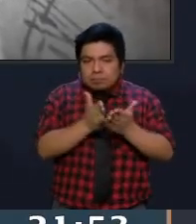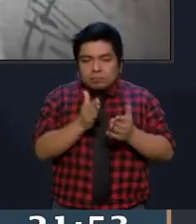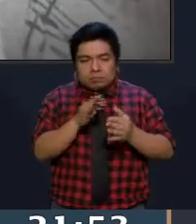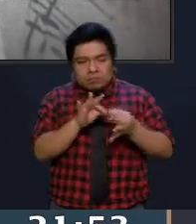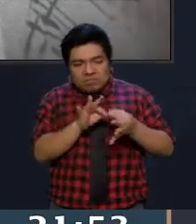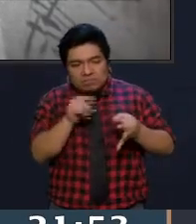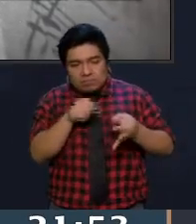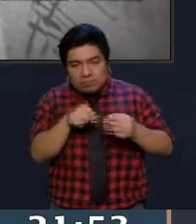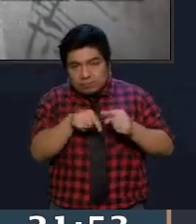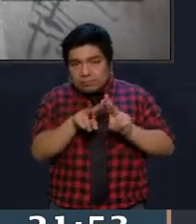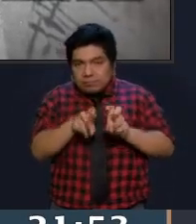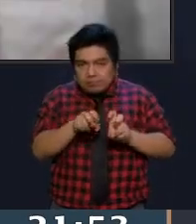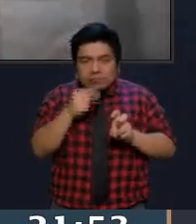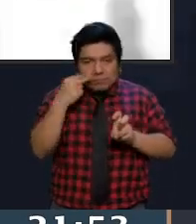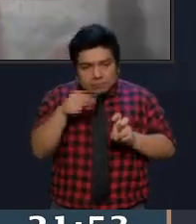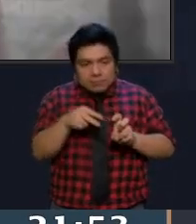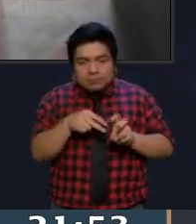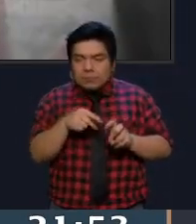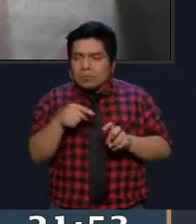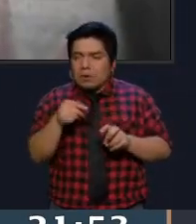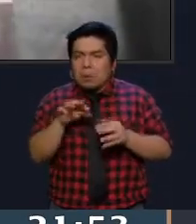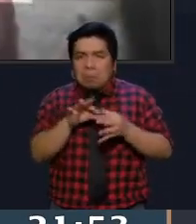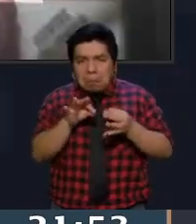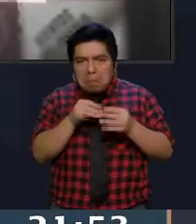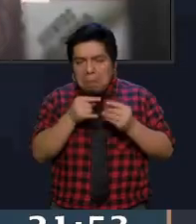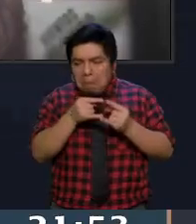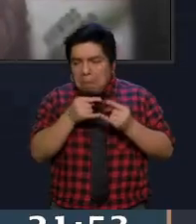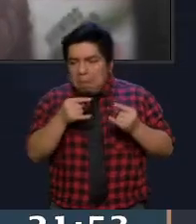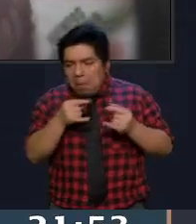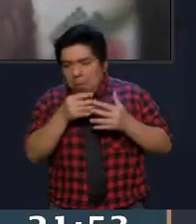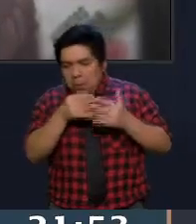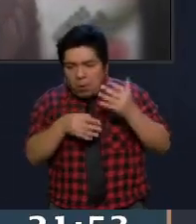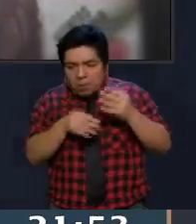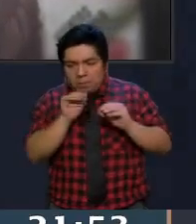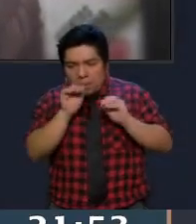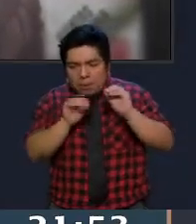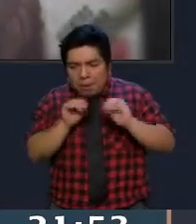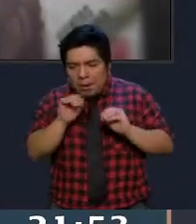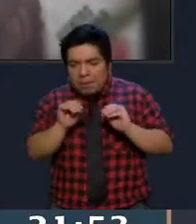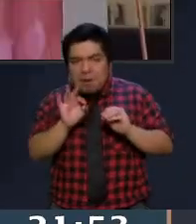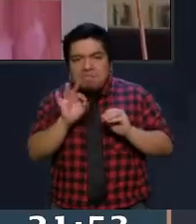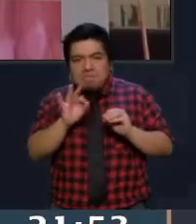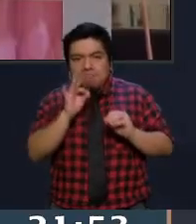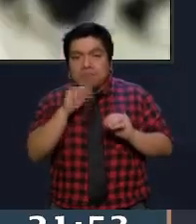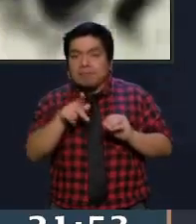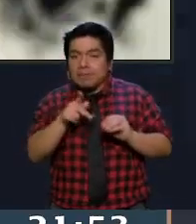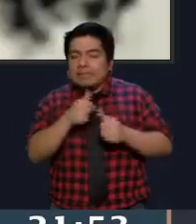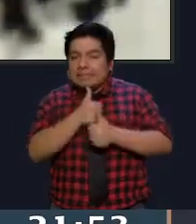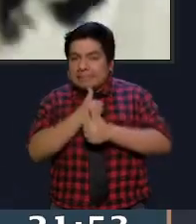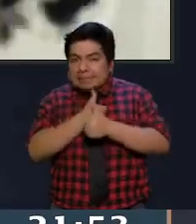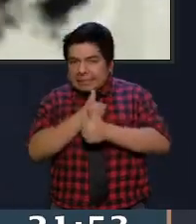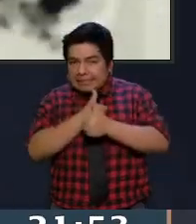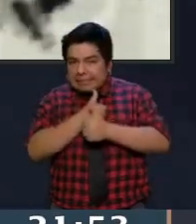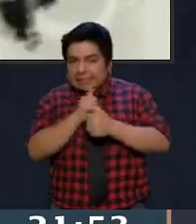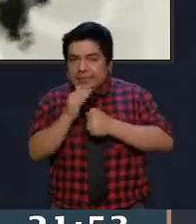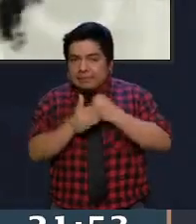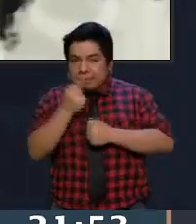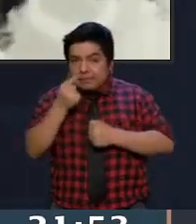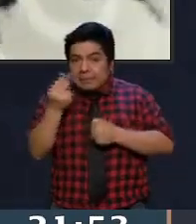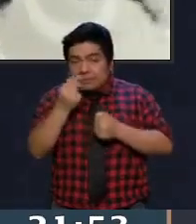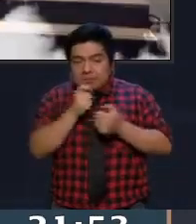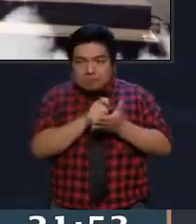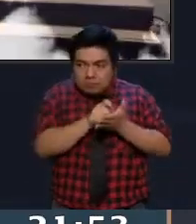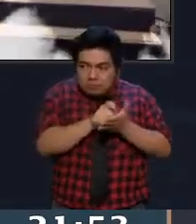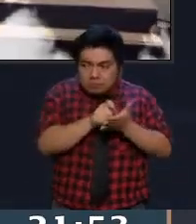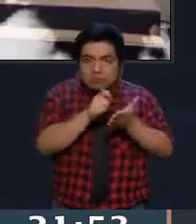varios de las temáticas, está muy bien contadito, muy bien editado, pero sí es un reto, porque necesitas agarrar tu libreta